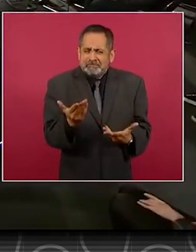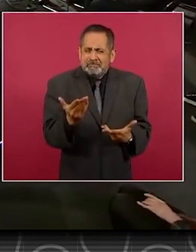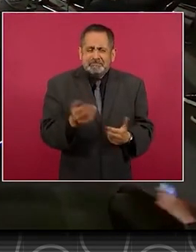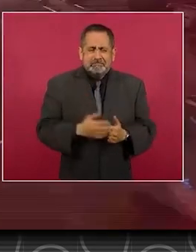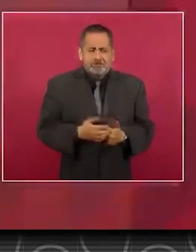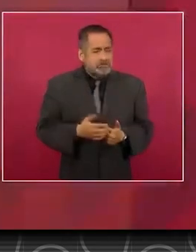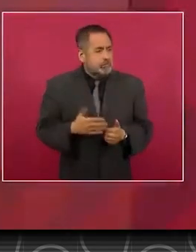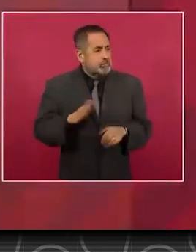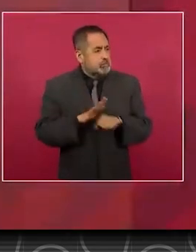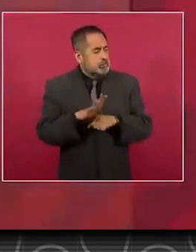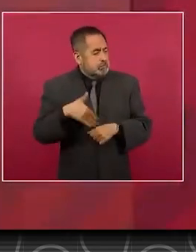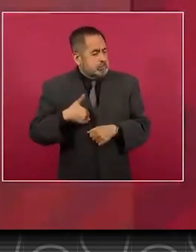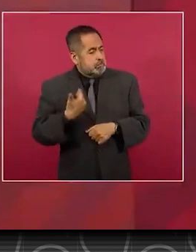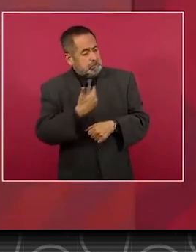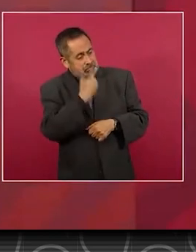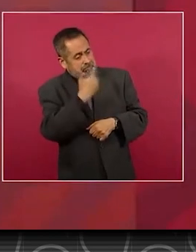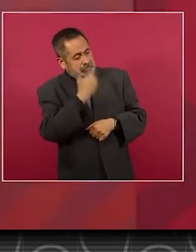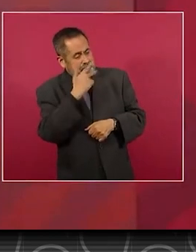Nada.